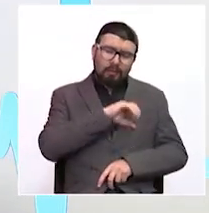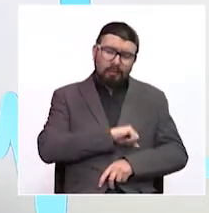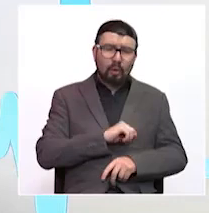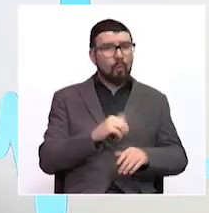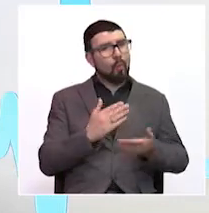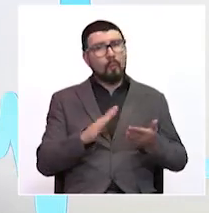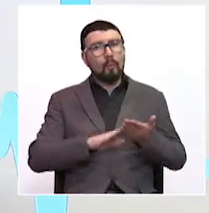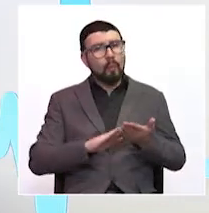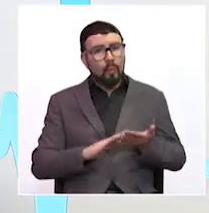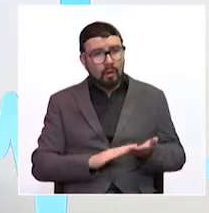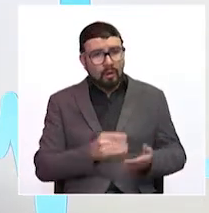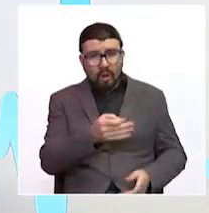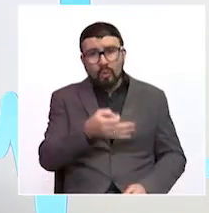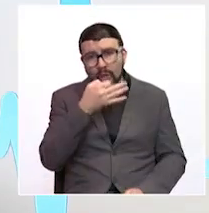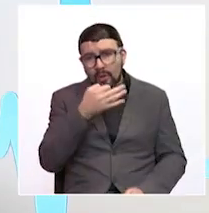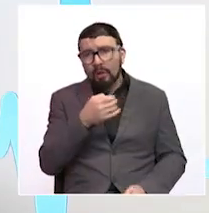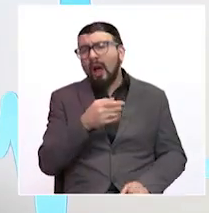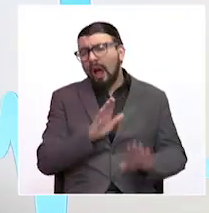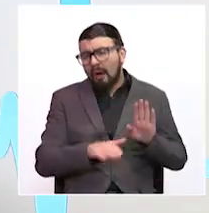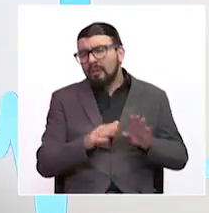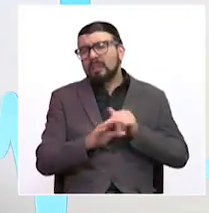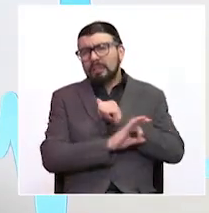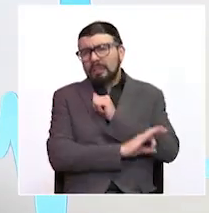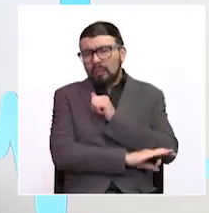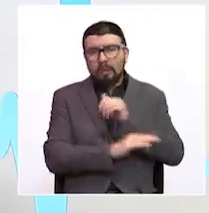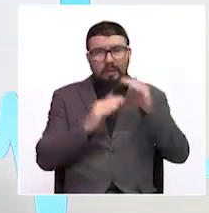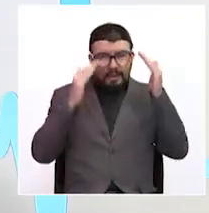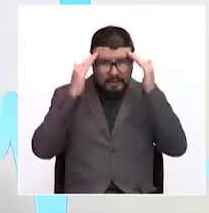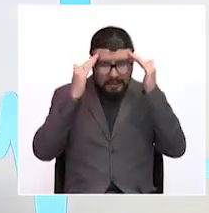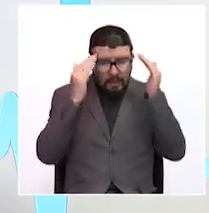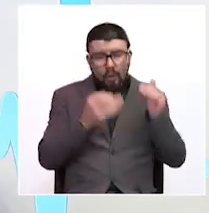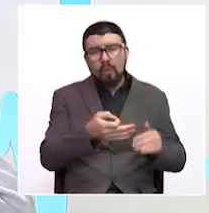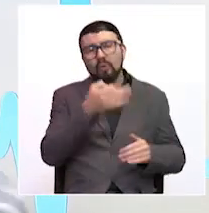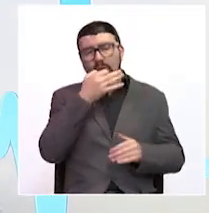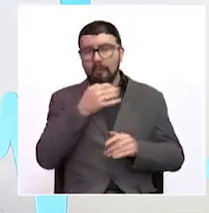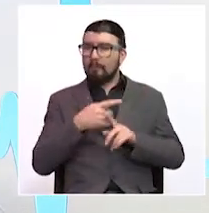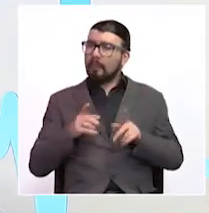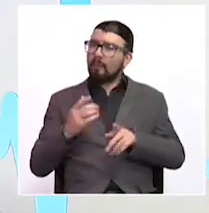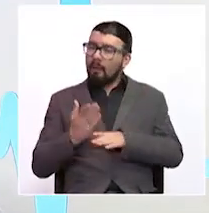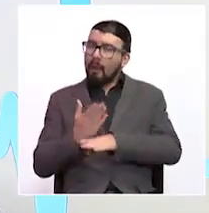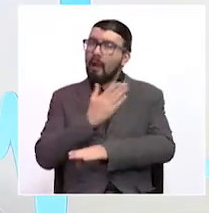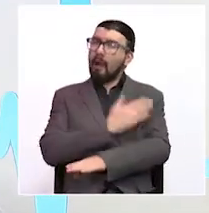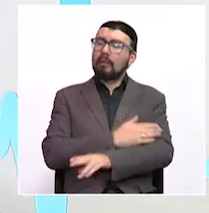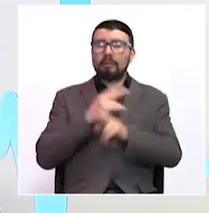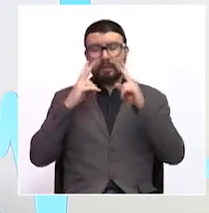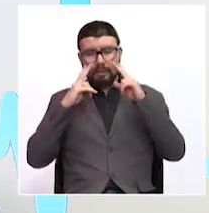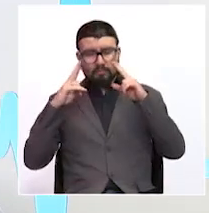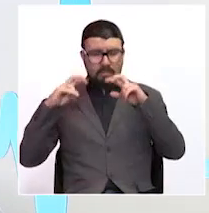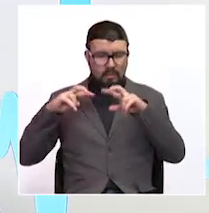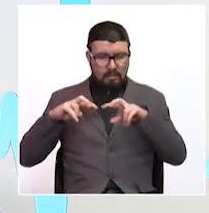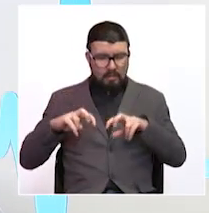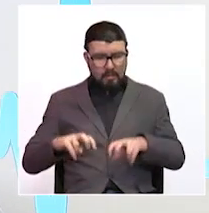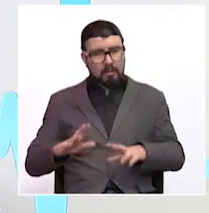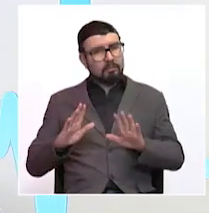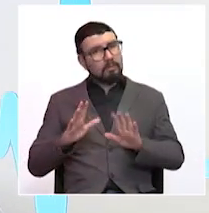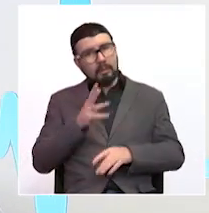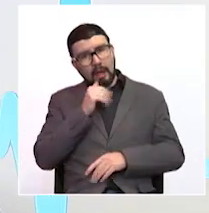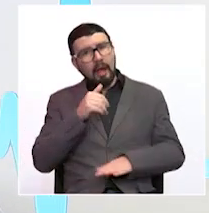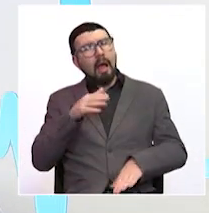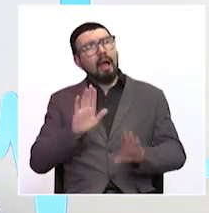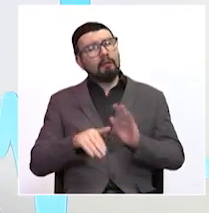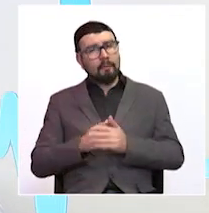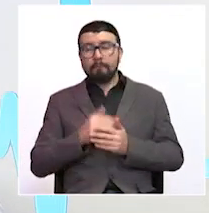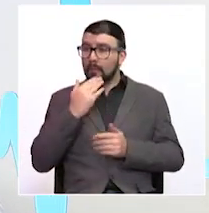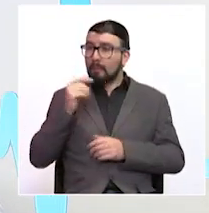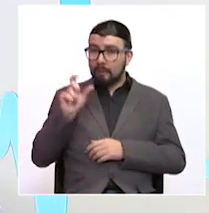algunos casos pero a veces llegamos al medicamento psiquiátrico sin hacer un psicoanálisis y me lo decía una paciente que estoy